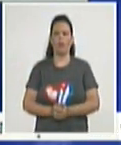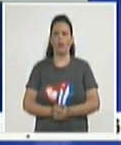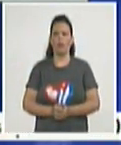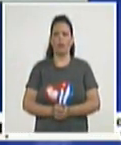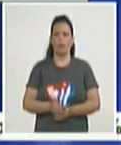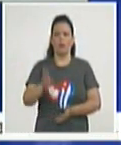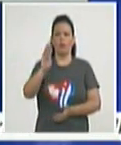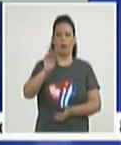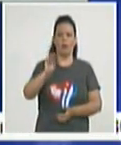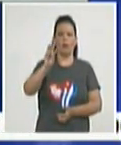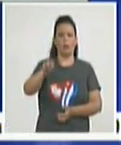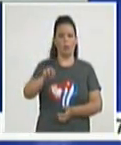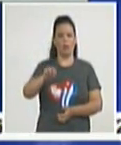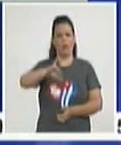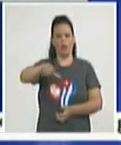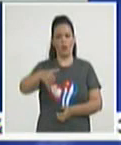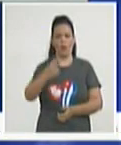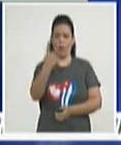caso positivo.